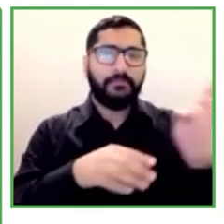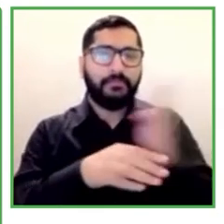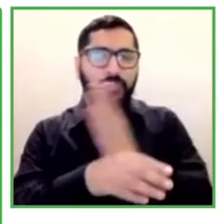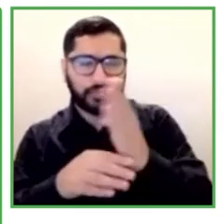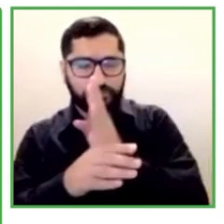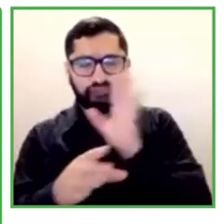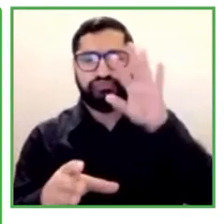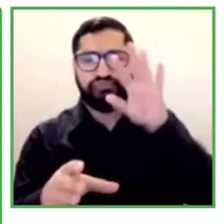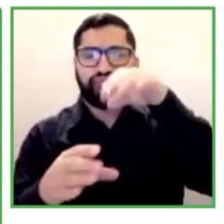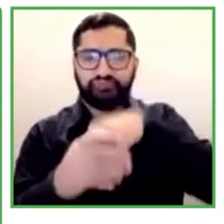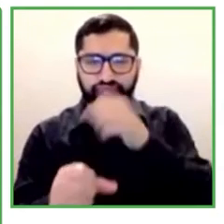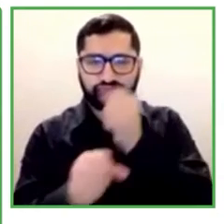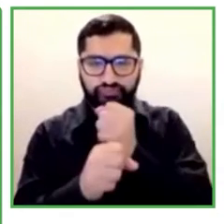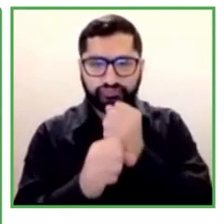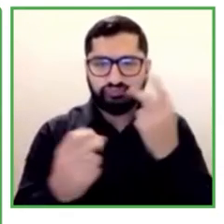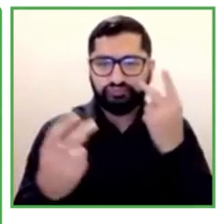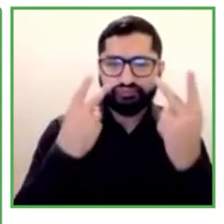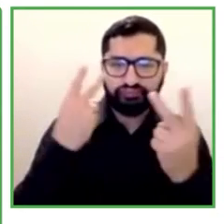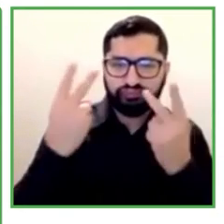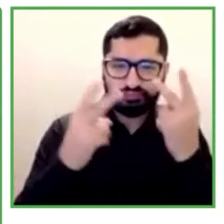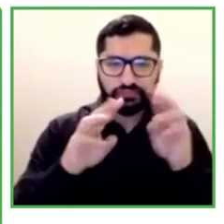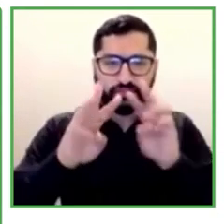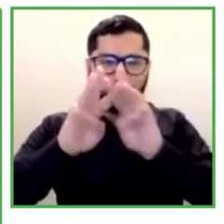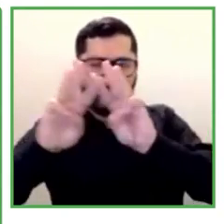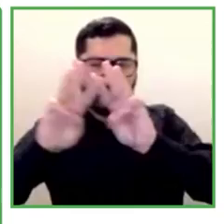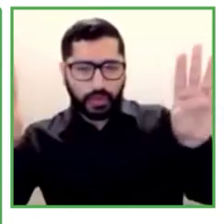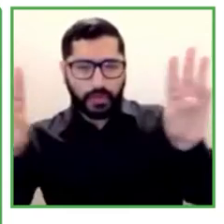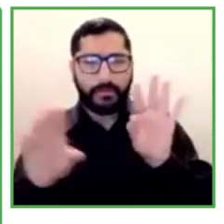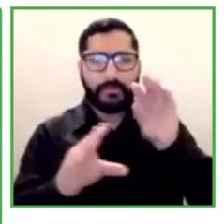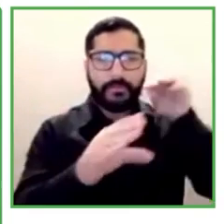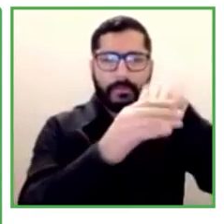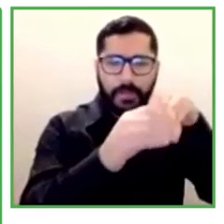diversidad e inclusión, el contenido ahí consiste de